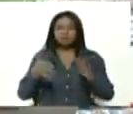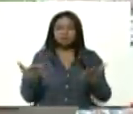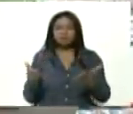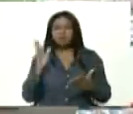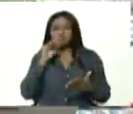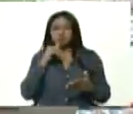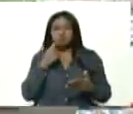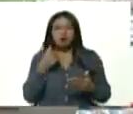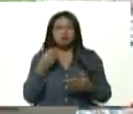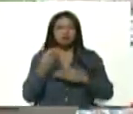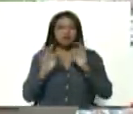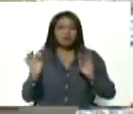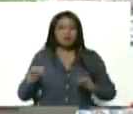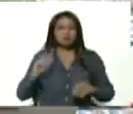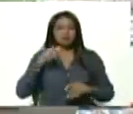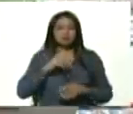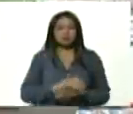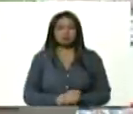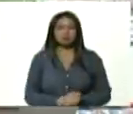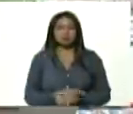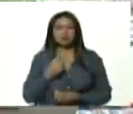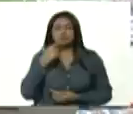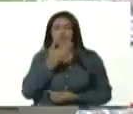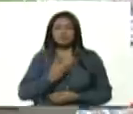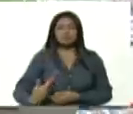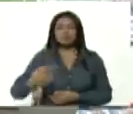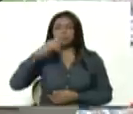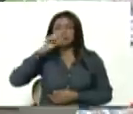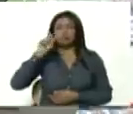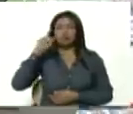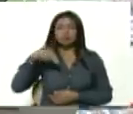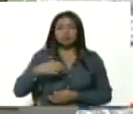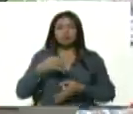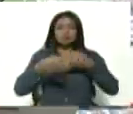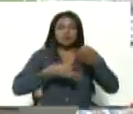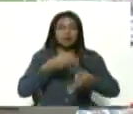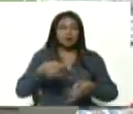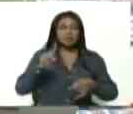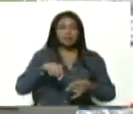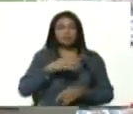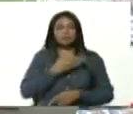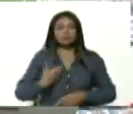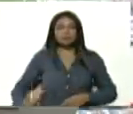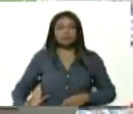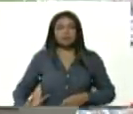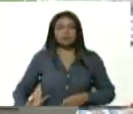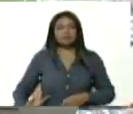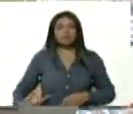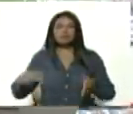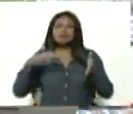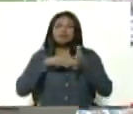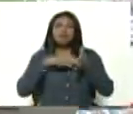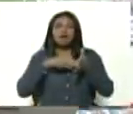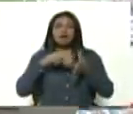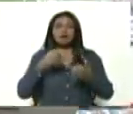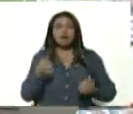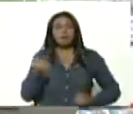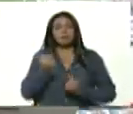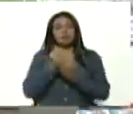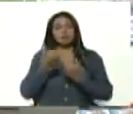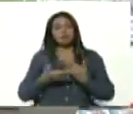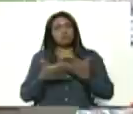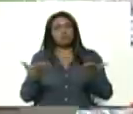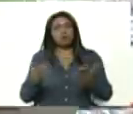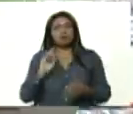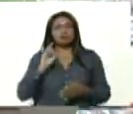tiene cabida. Y decían tanto el presidente Nicolás Maduro como el presidente Rouhani, manifestaron su solidaridad y